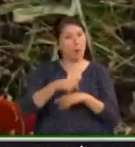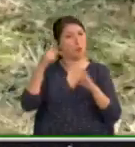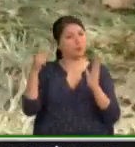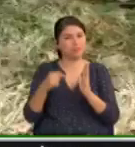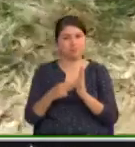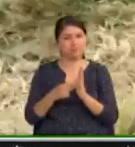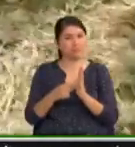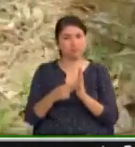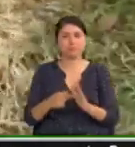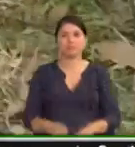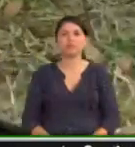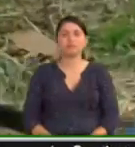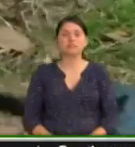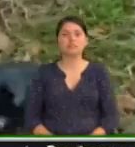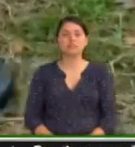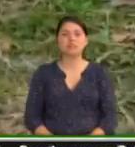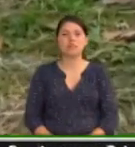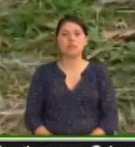totalidad.